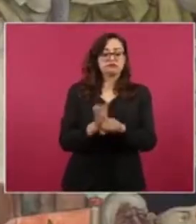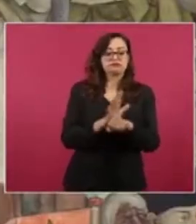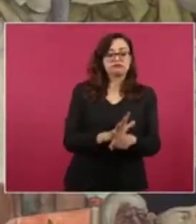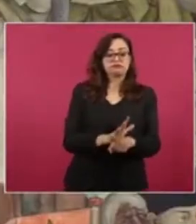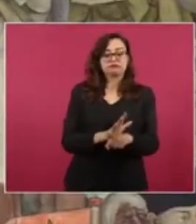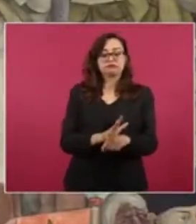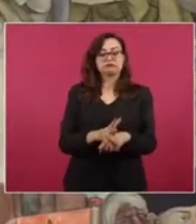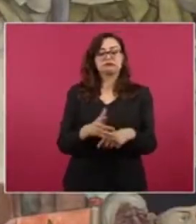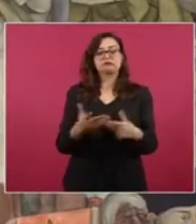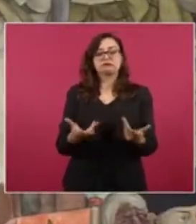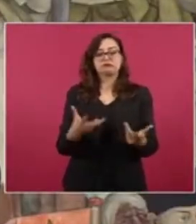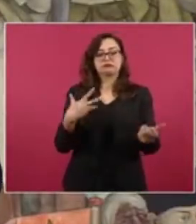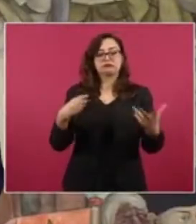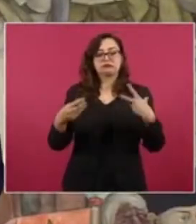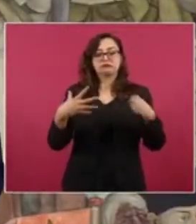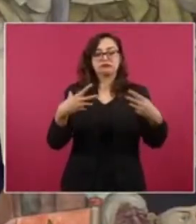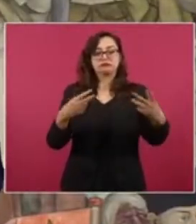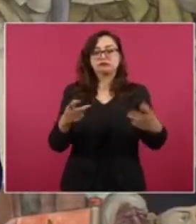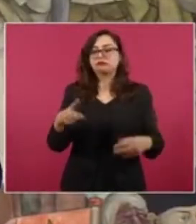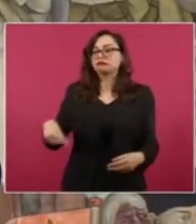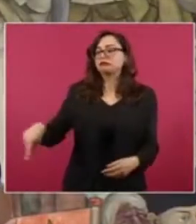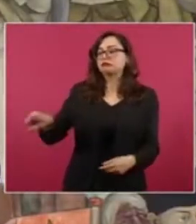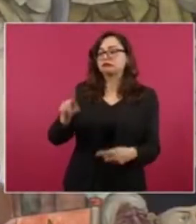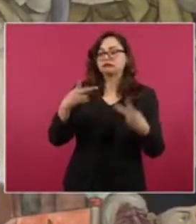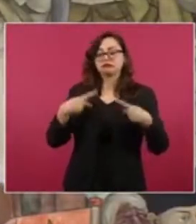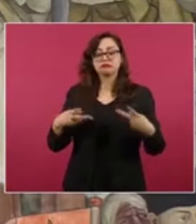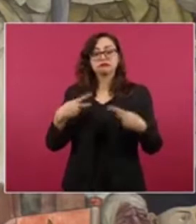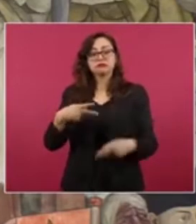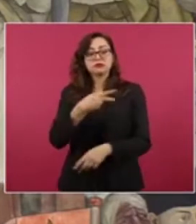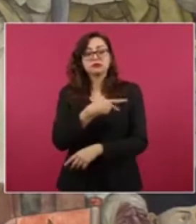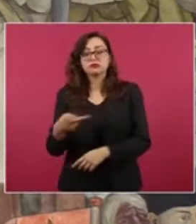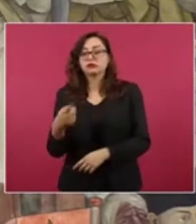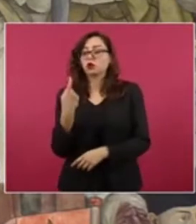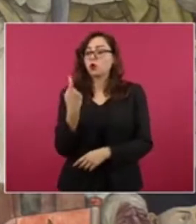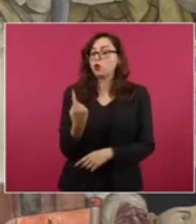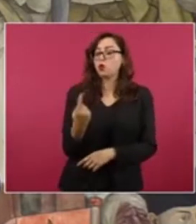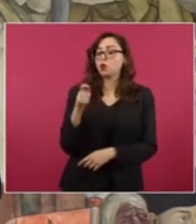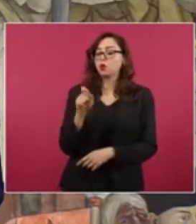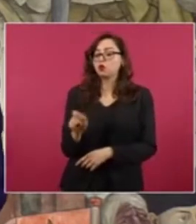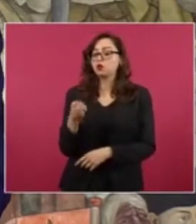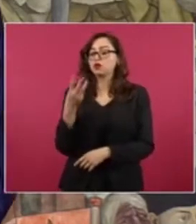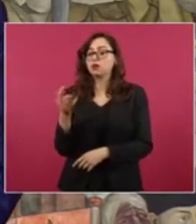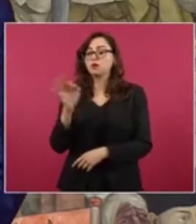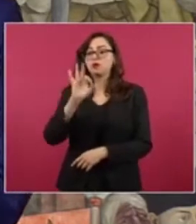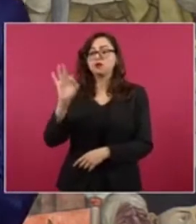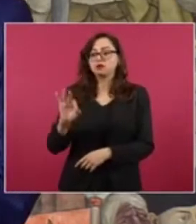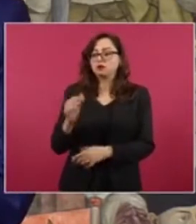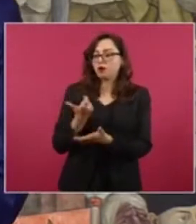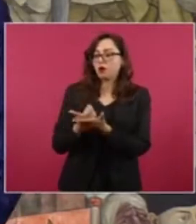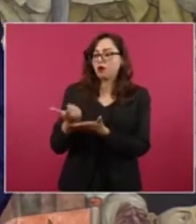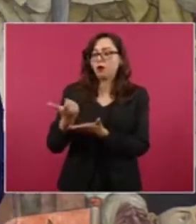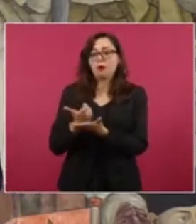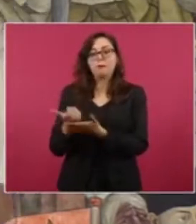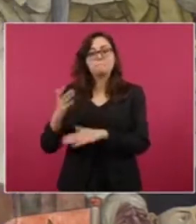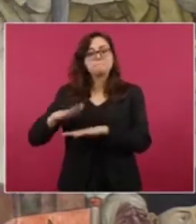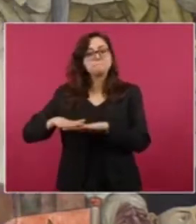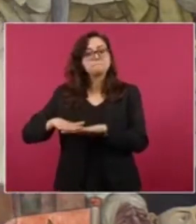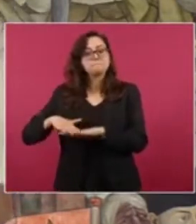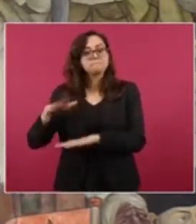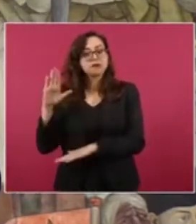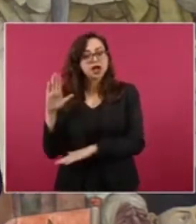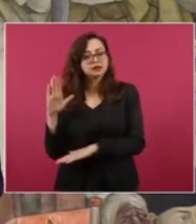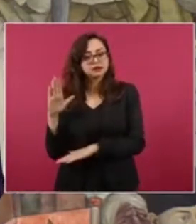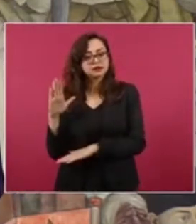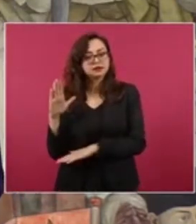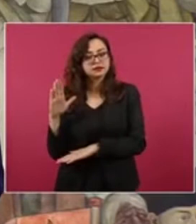Policía Federal. También aseguró que en lo que va de su gobierno, han bajado los delitos del fuero federal, secuestro, robos de vehículos y los homicidios